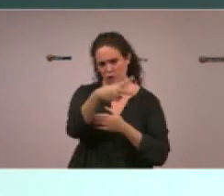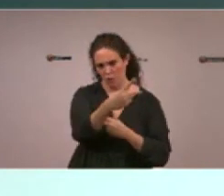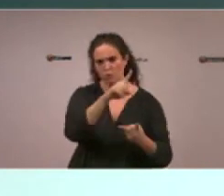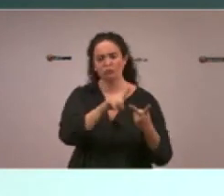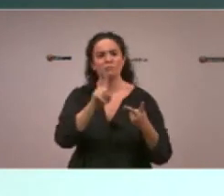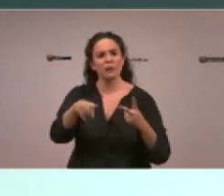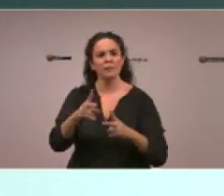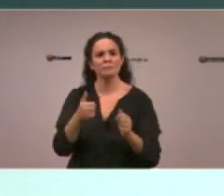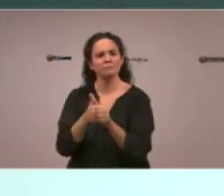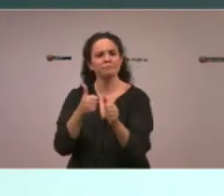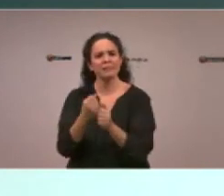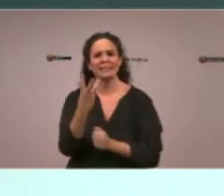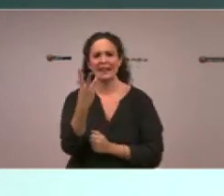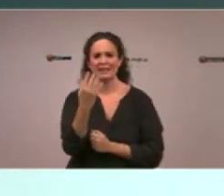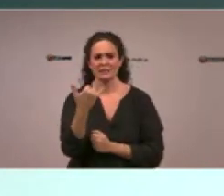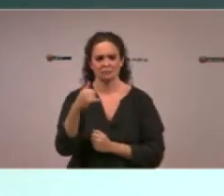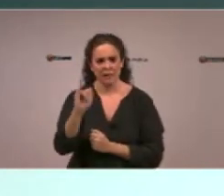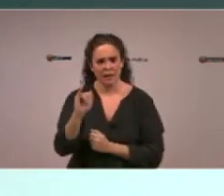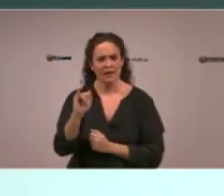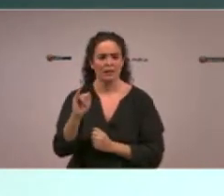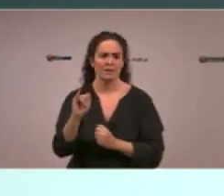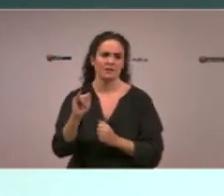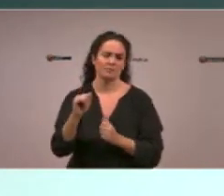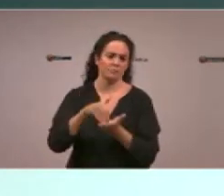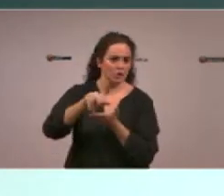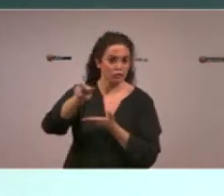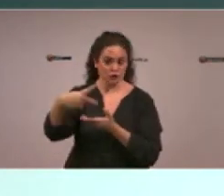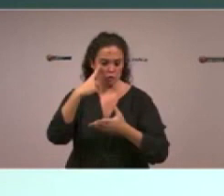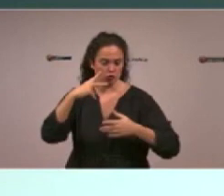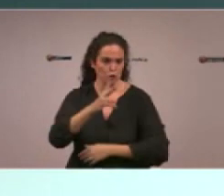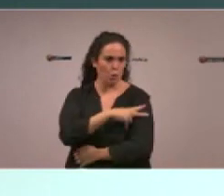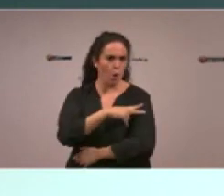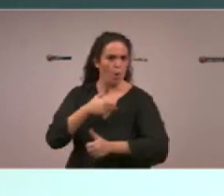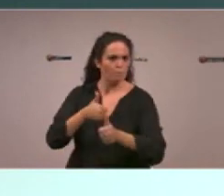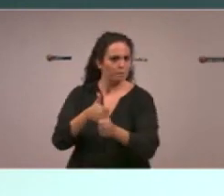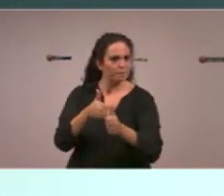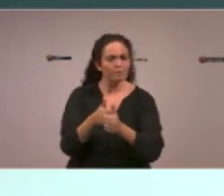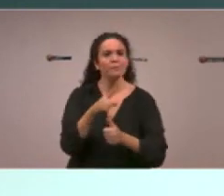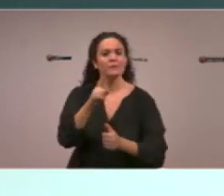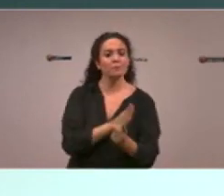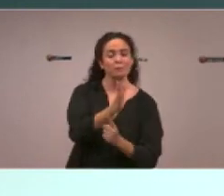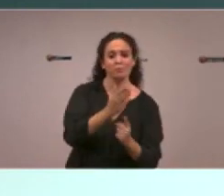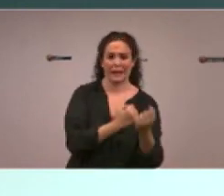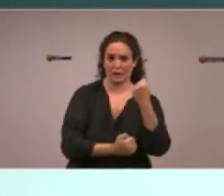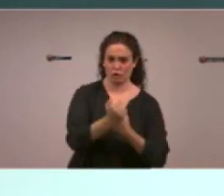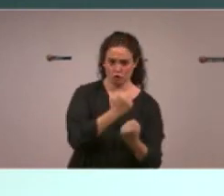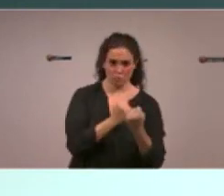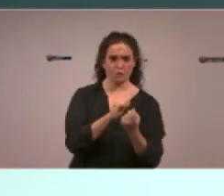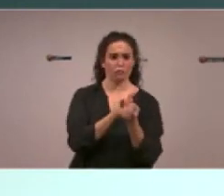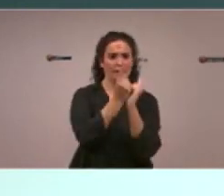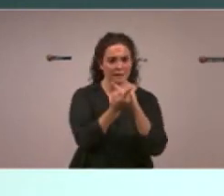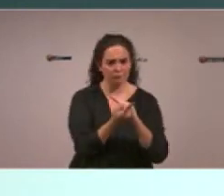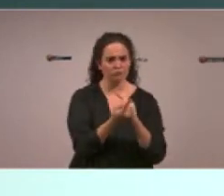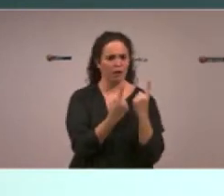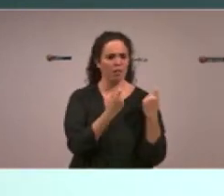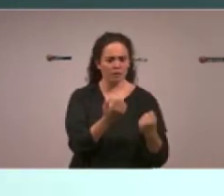de avalar otros 3.000 millones de euros. Tiene un eje vinculado al desarrollo económico y a las transformaciones que